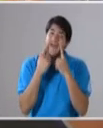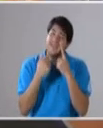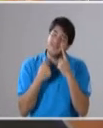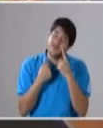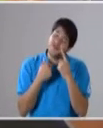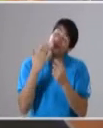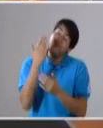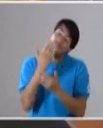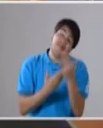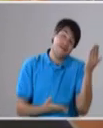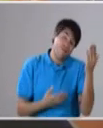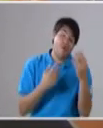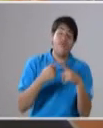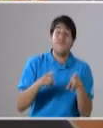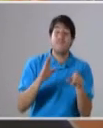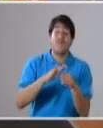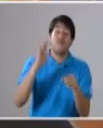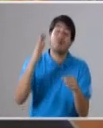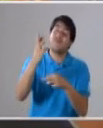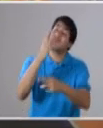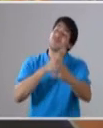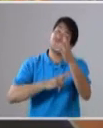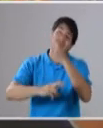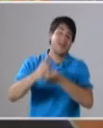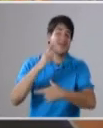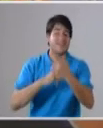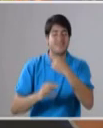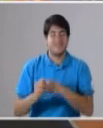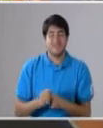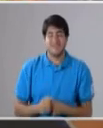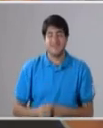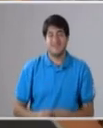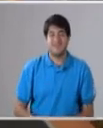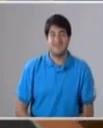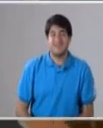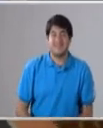pero volveré, les dije yo, I'll be back.